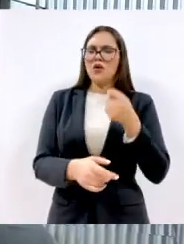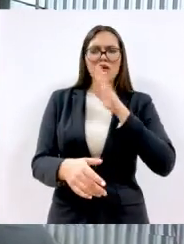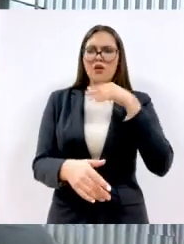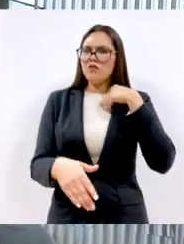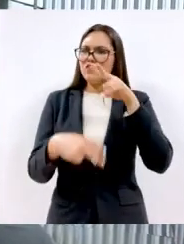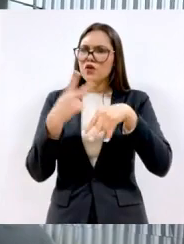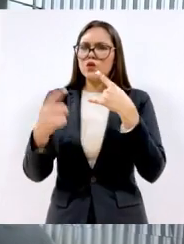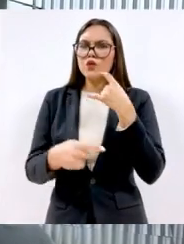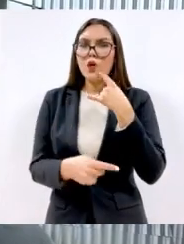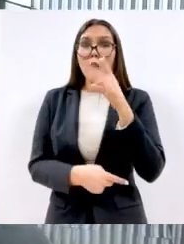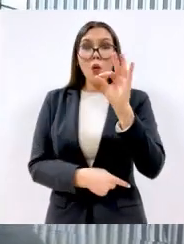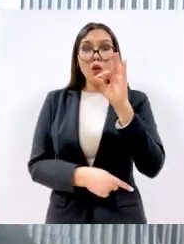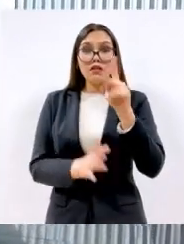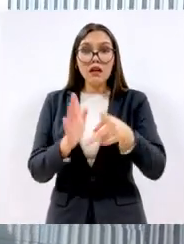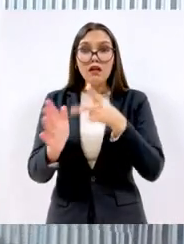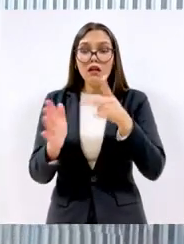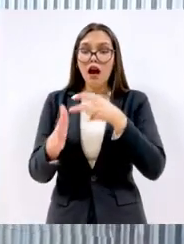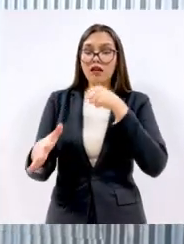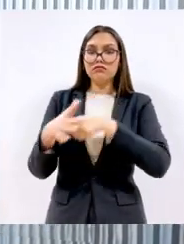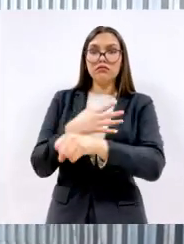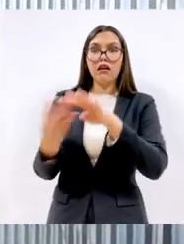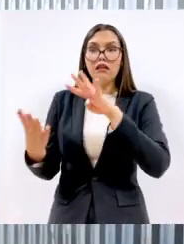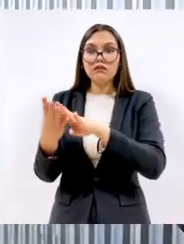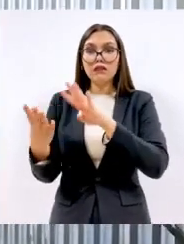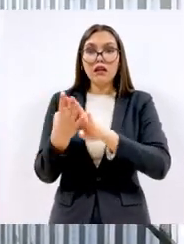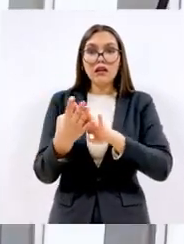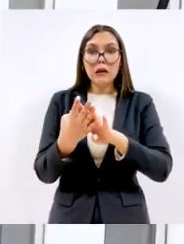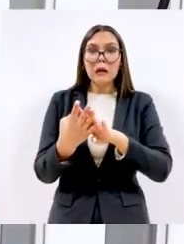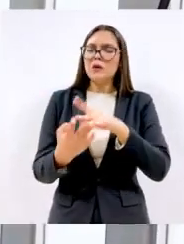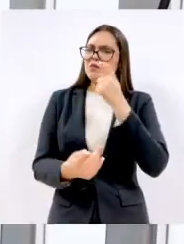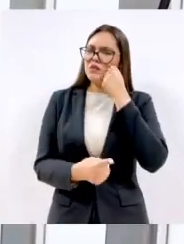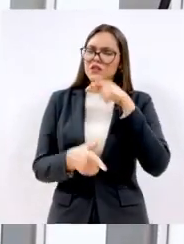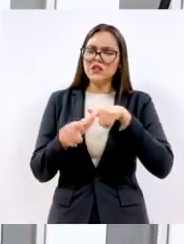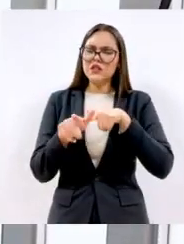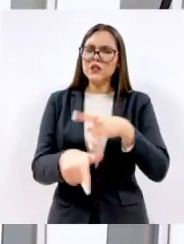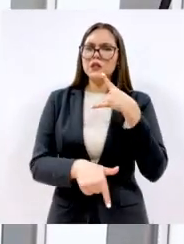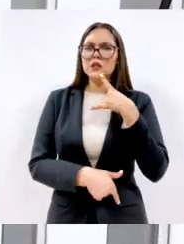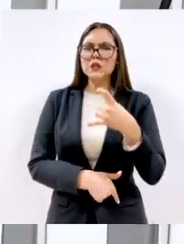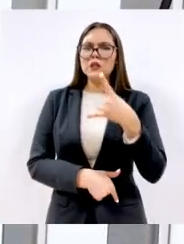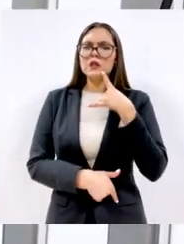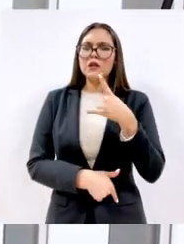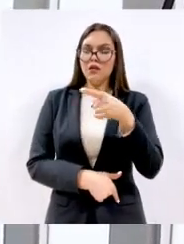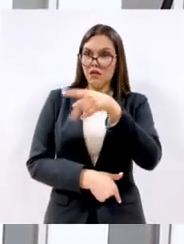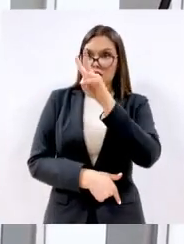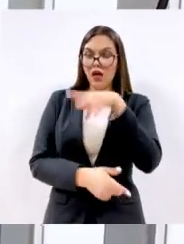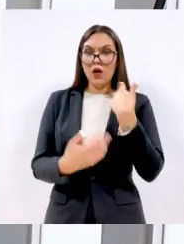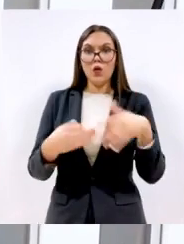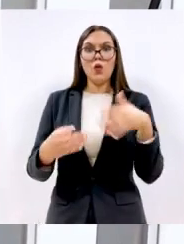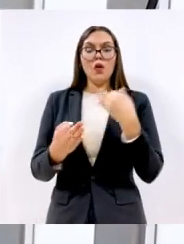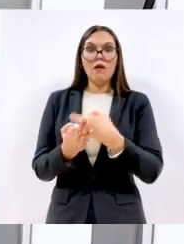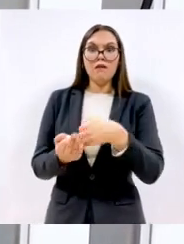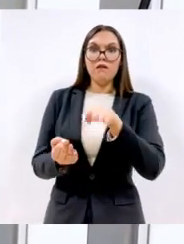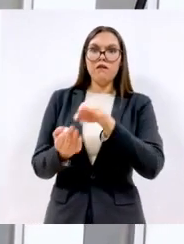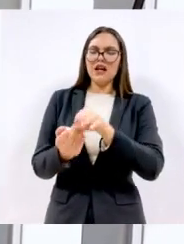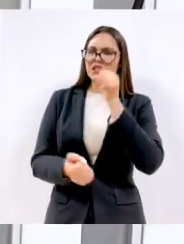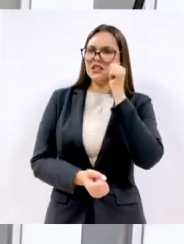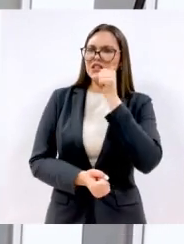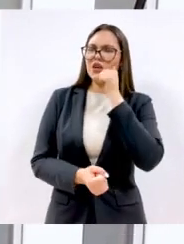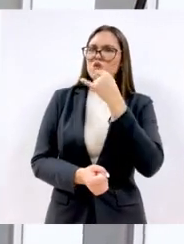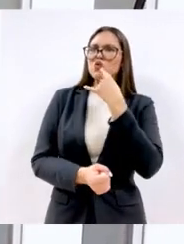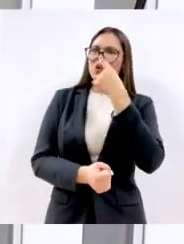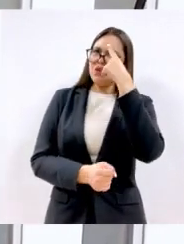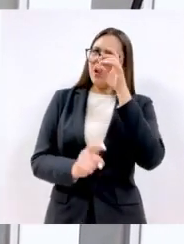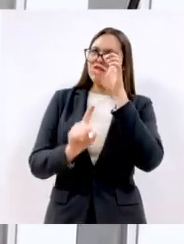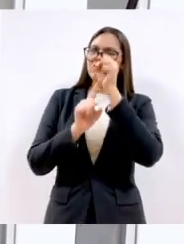la encarcelaron 40 veces por andar en la lucha social y me parece que fue una mujer muy valiente para lograr,